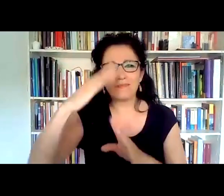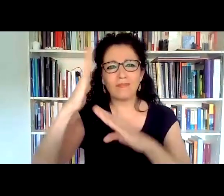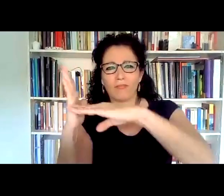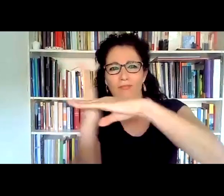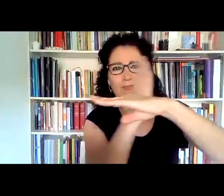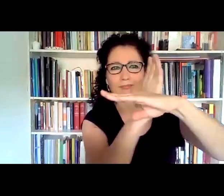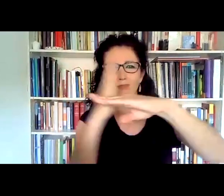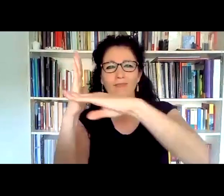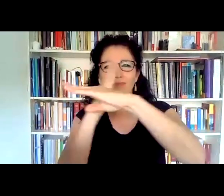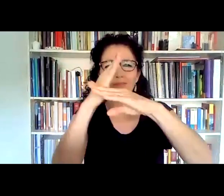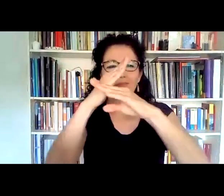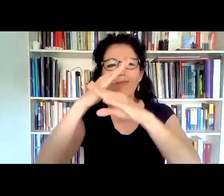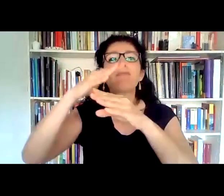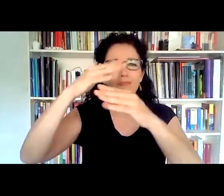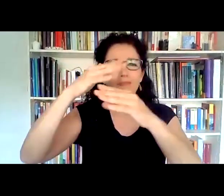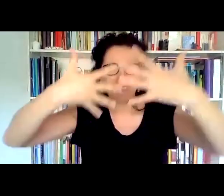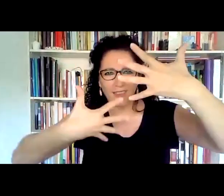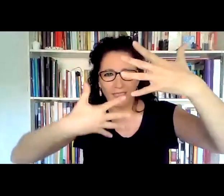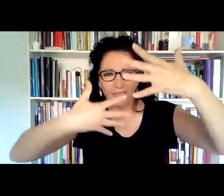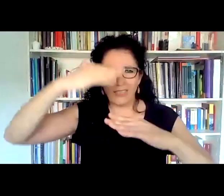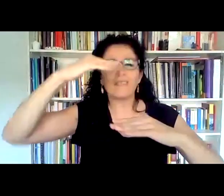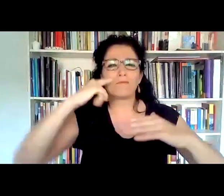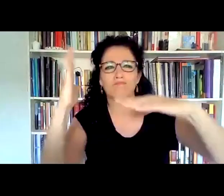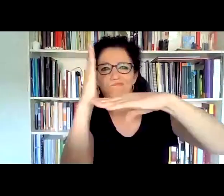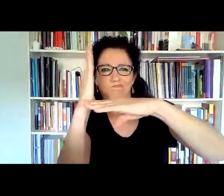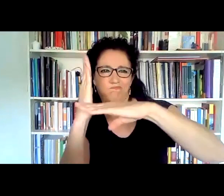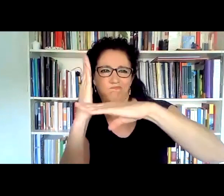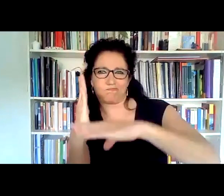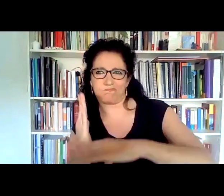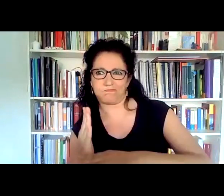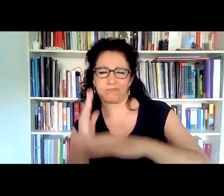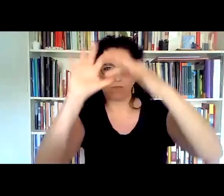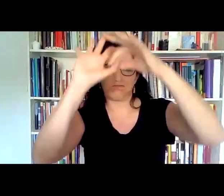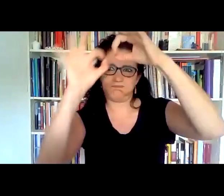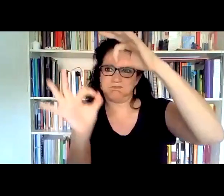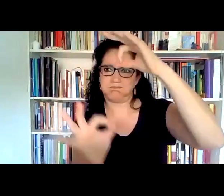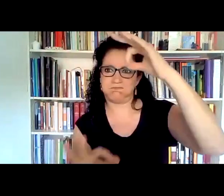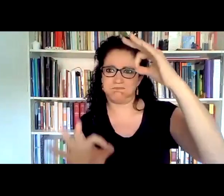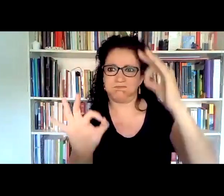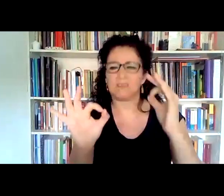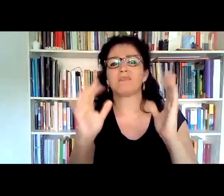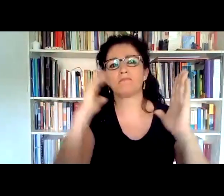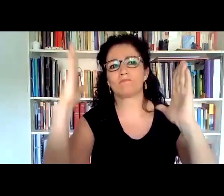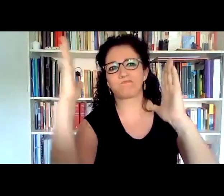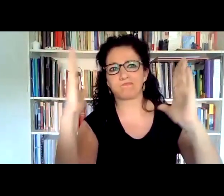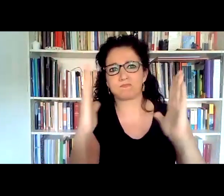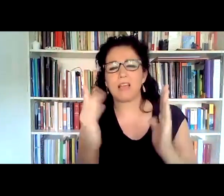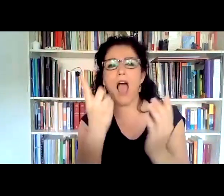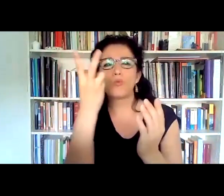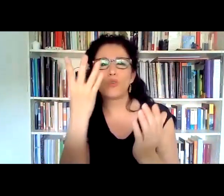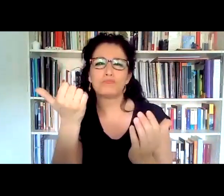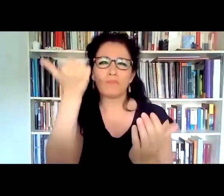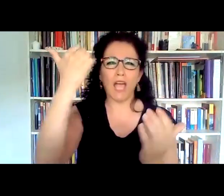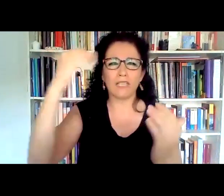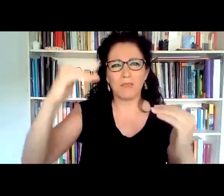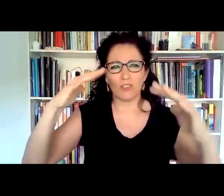1. Como podéis observar, en la escala de vitalidad de estos 10 índices